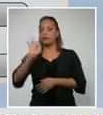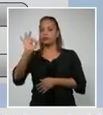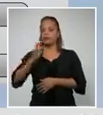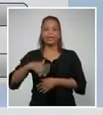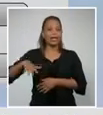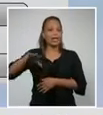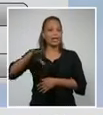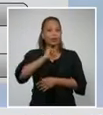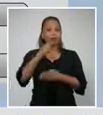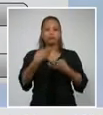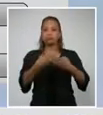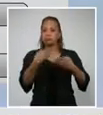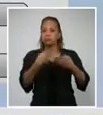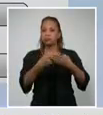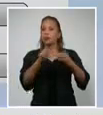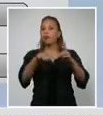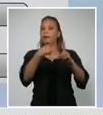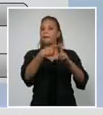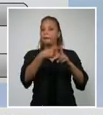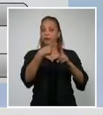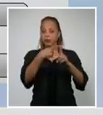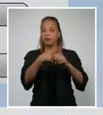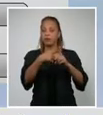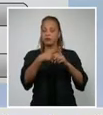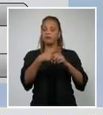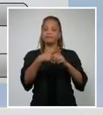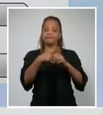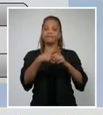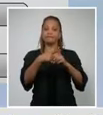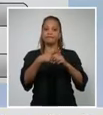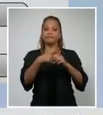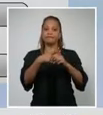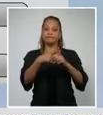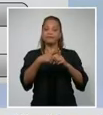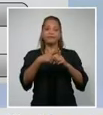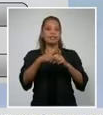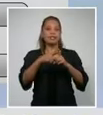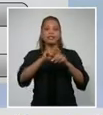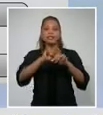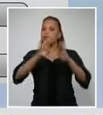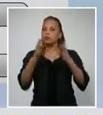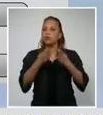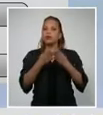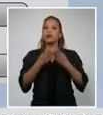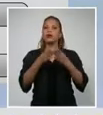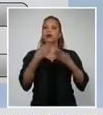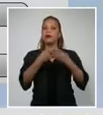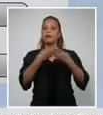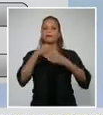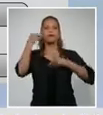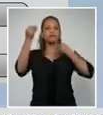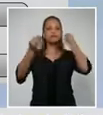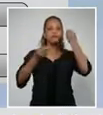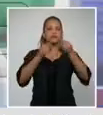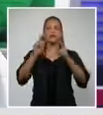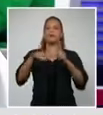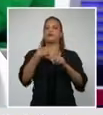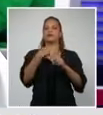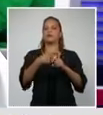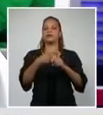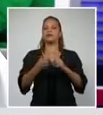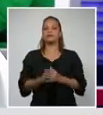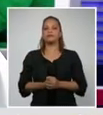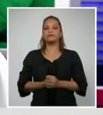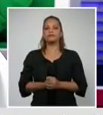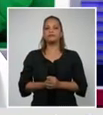las pruebas positivas, pues han sido, de todas las pruebas analizadas, han sido positivas. Es lo que